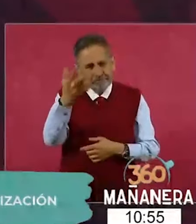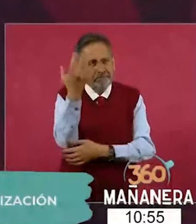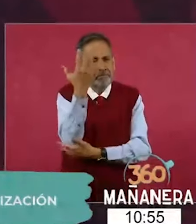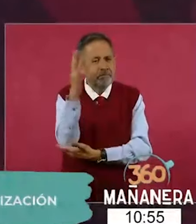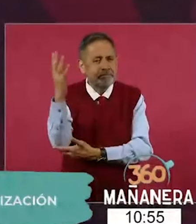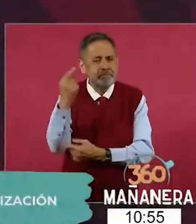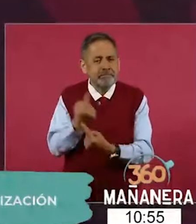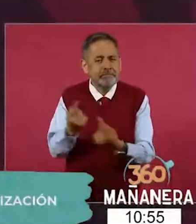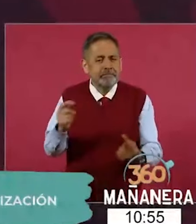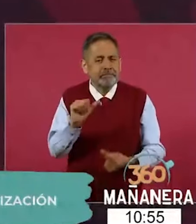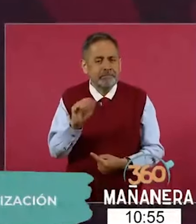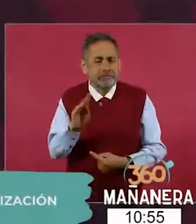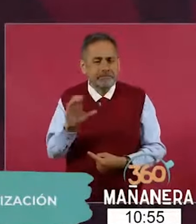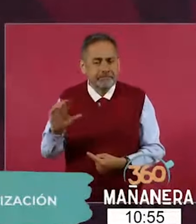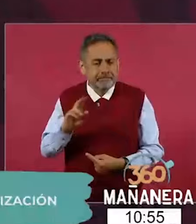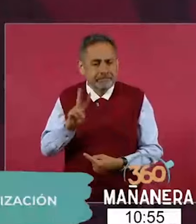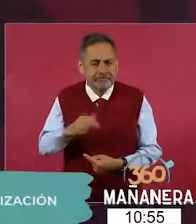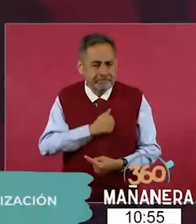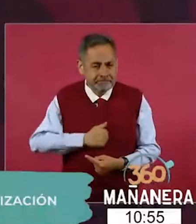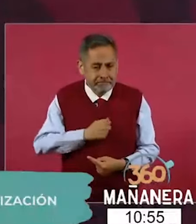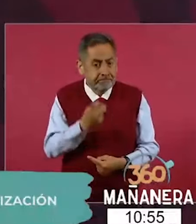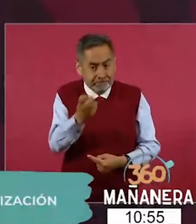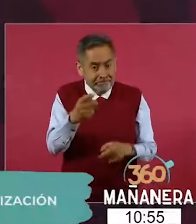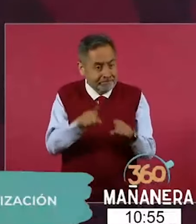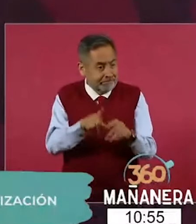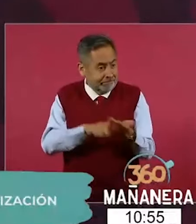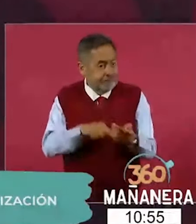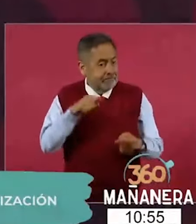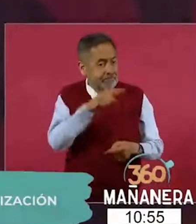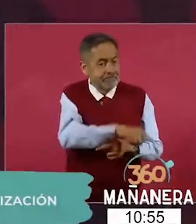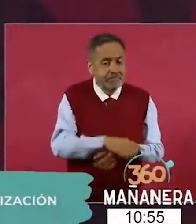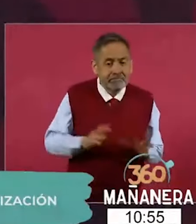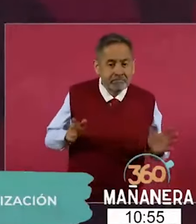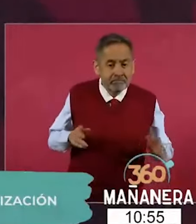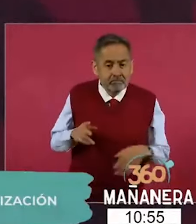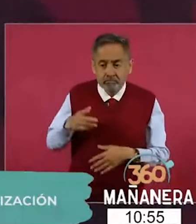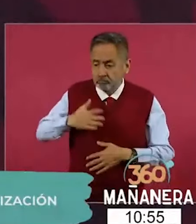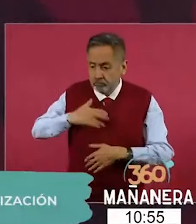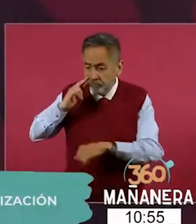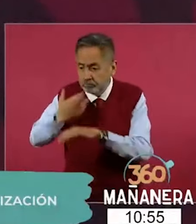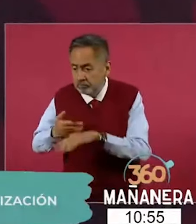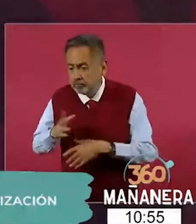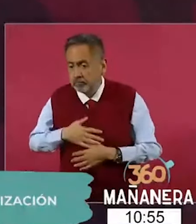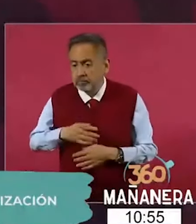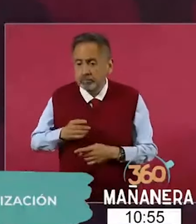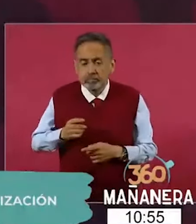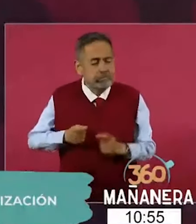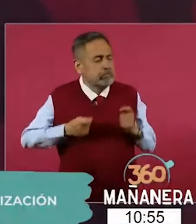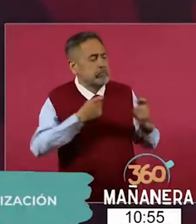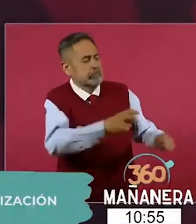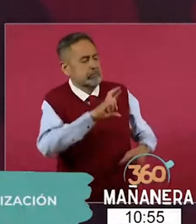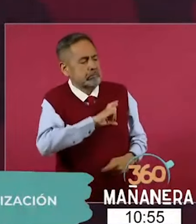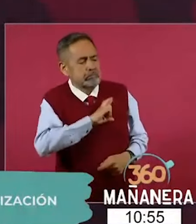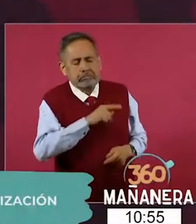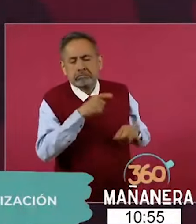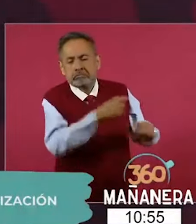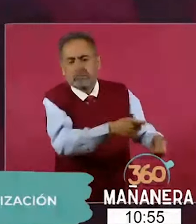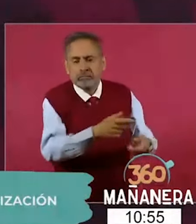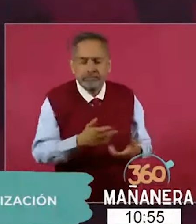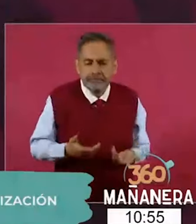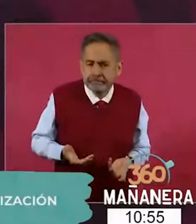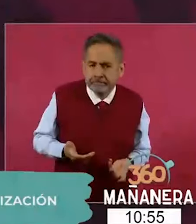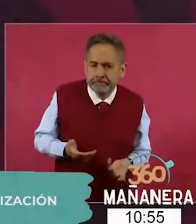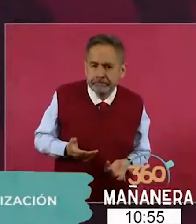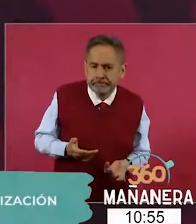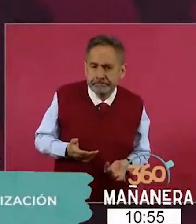ABC fue producto de eso, porque antes las